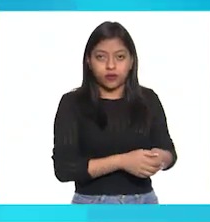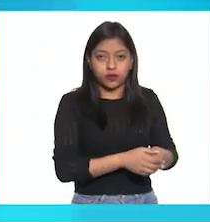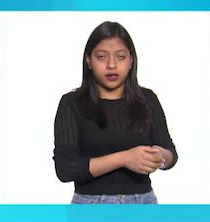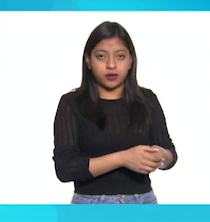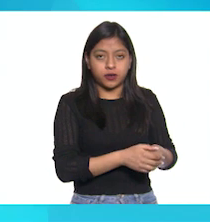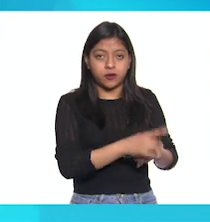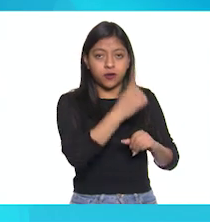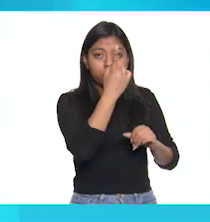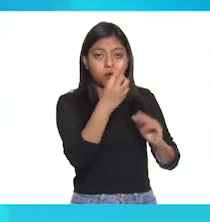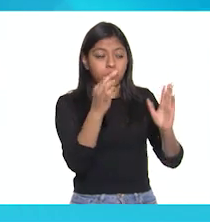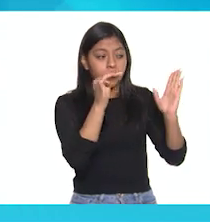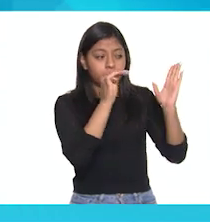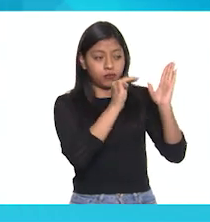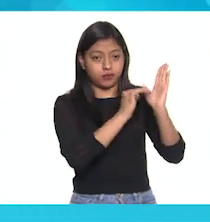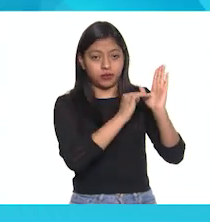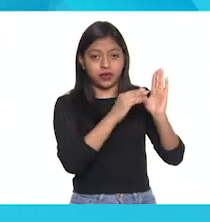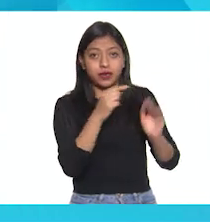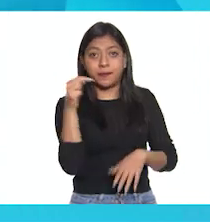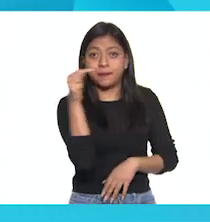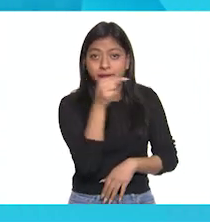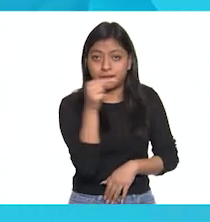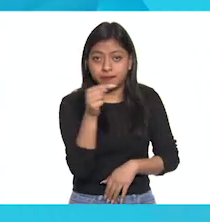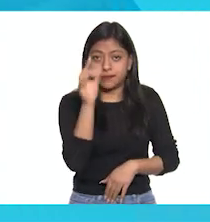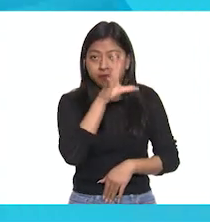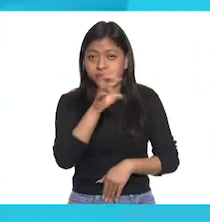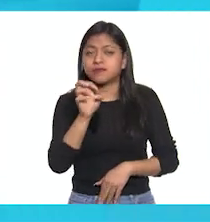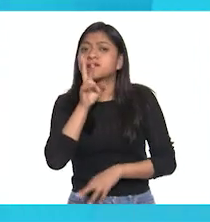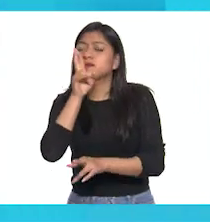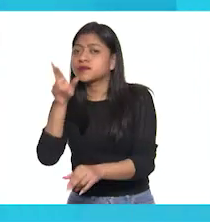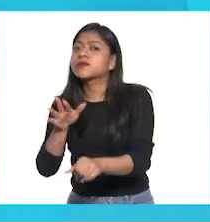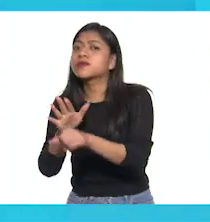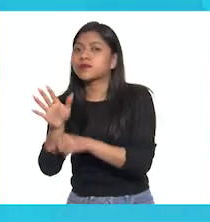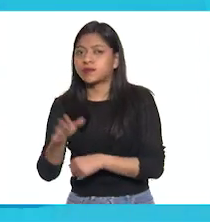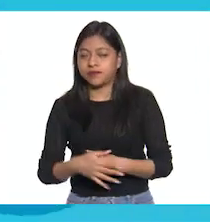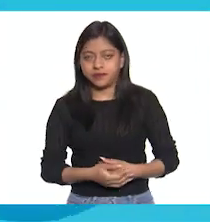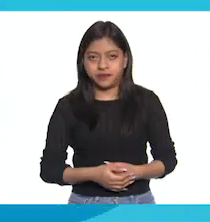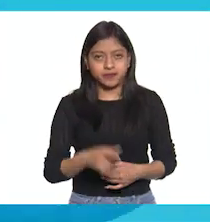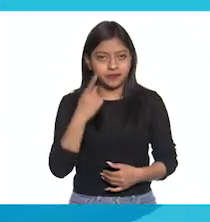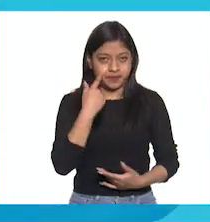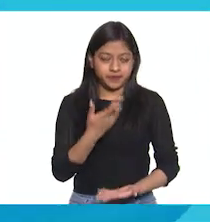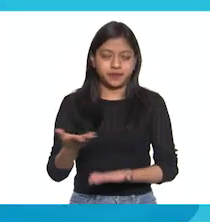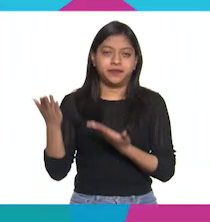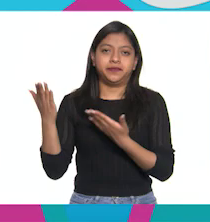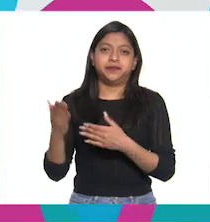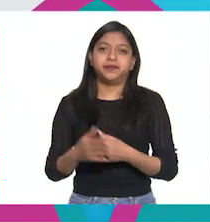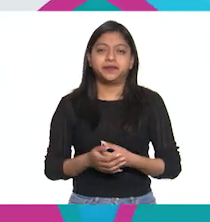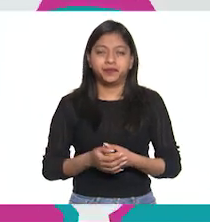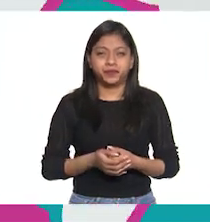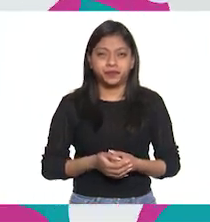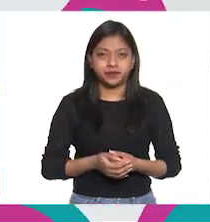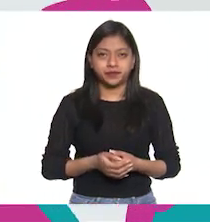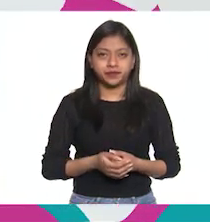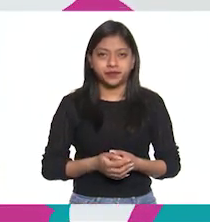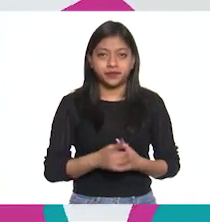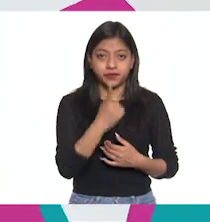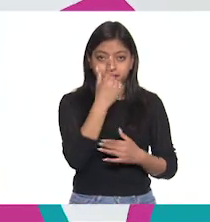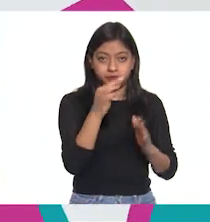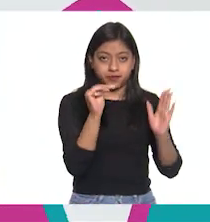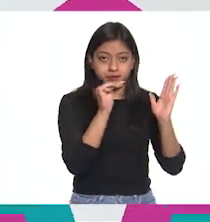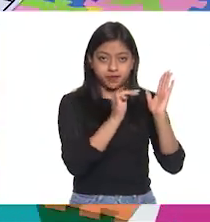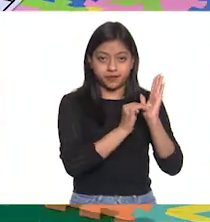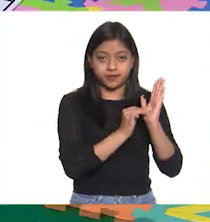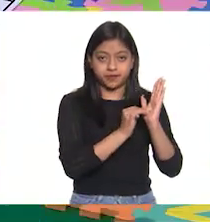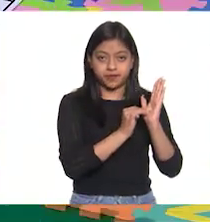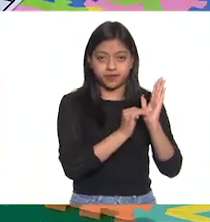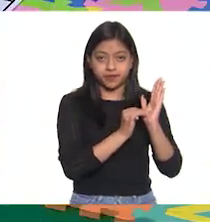menos 500. ¿El resultado de 1000 menos 500? Vamos a nuestro tablero. Veamos. Aquí tenemos 1000